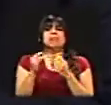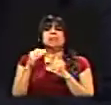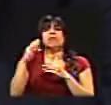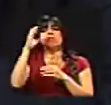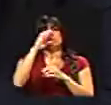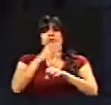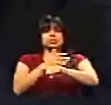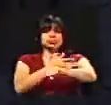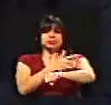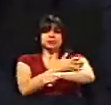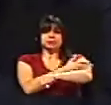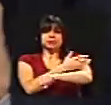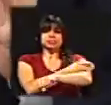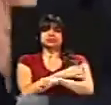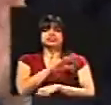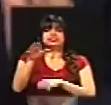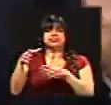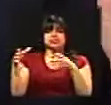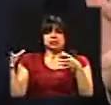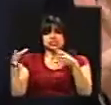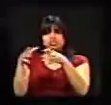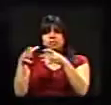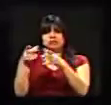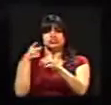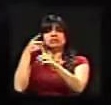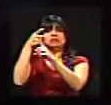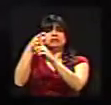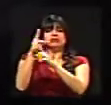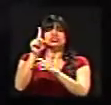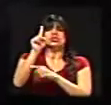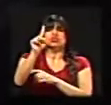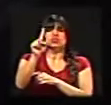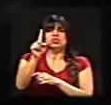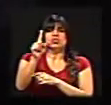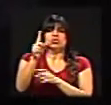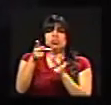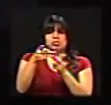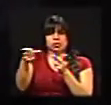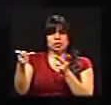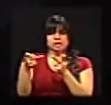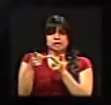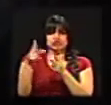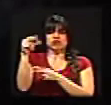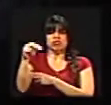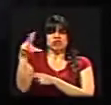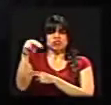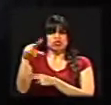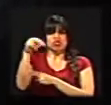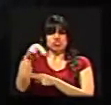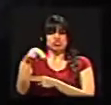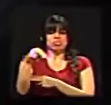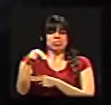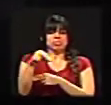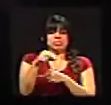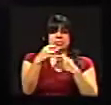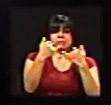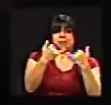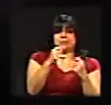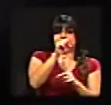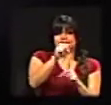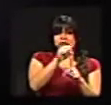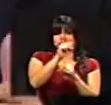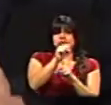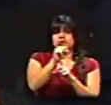progresistas, estaban todos agrupados en torno a una sola posición, que era el no. En este caso,